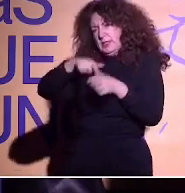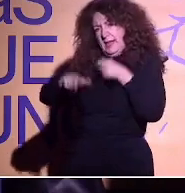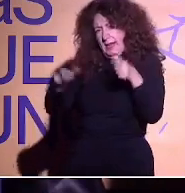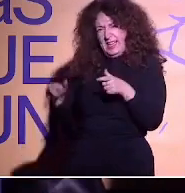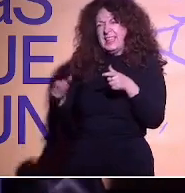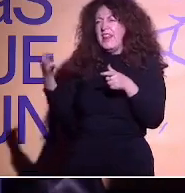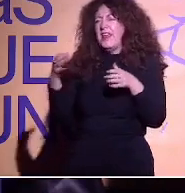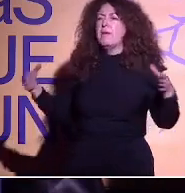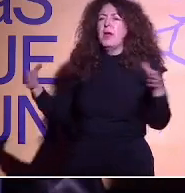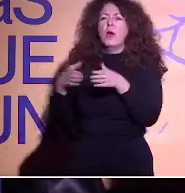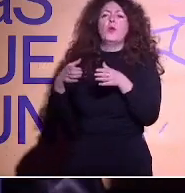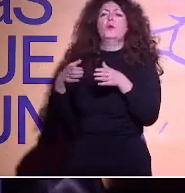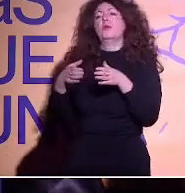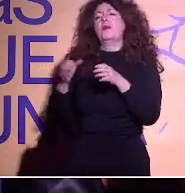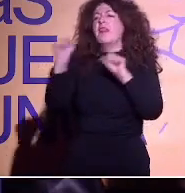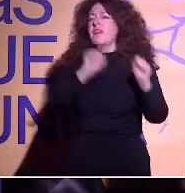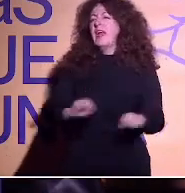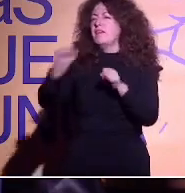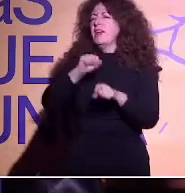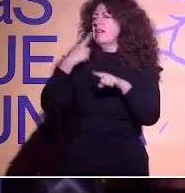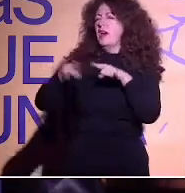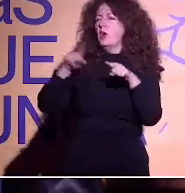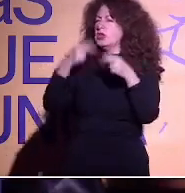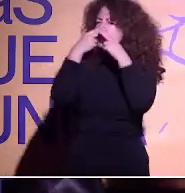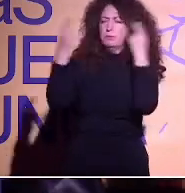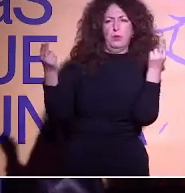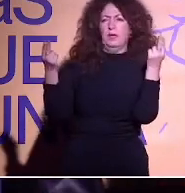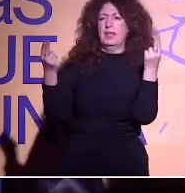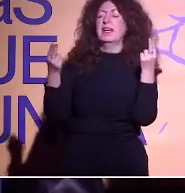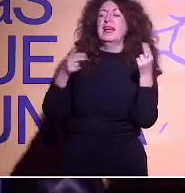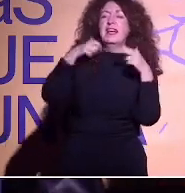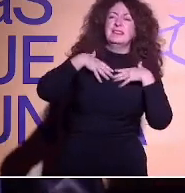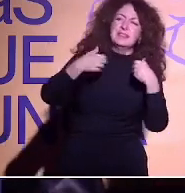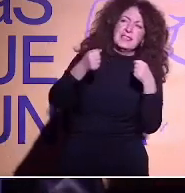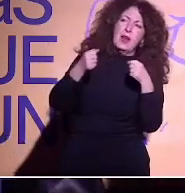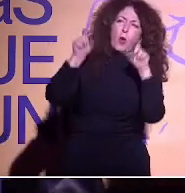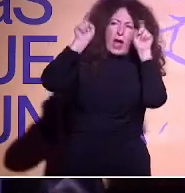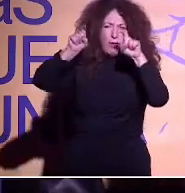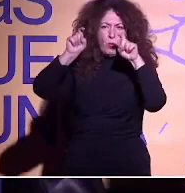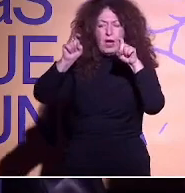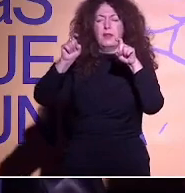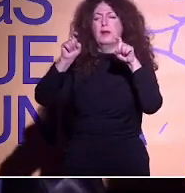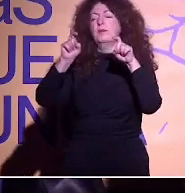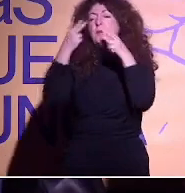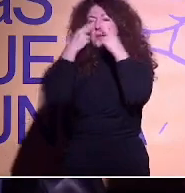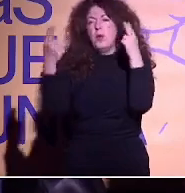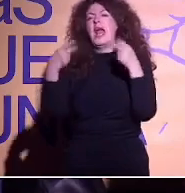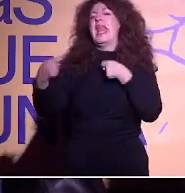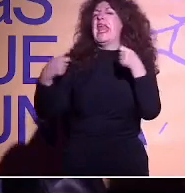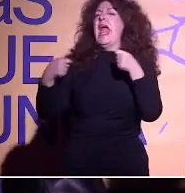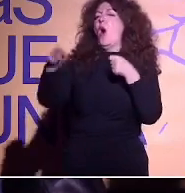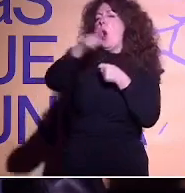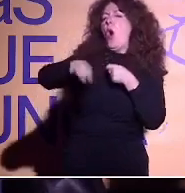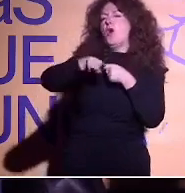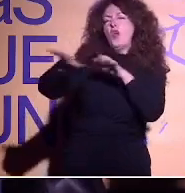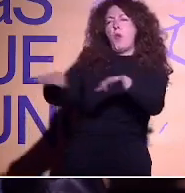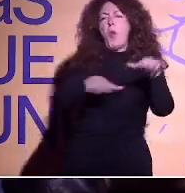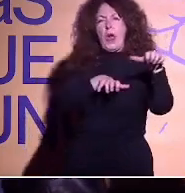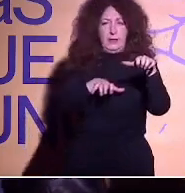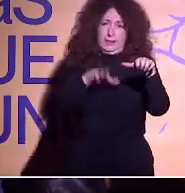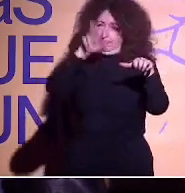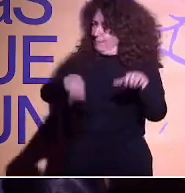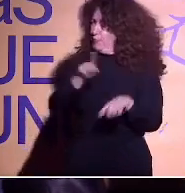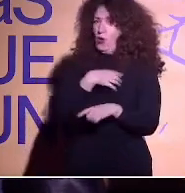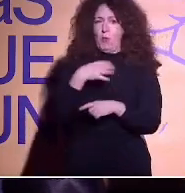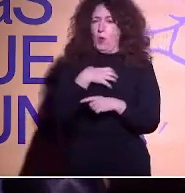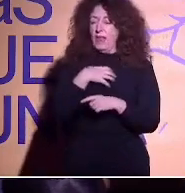sin matices lo público que la salud y la educación públicas no pueden ser un negocio en manos de Los Buitres recordad